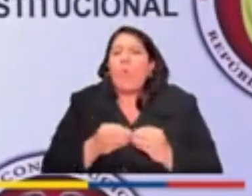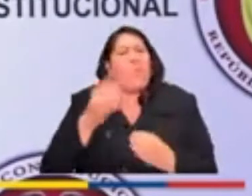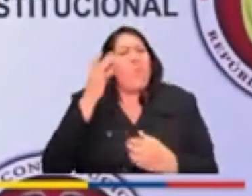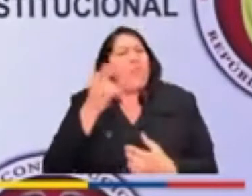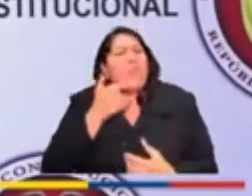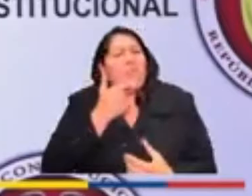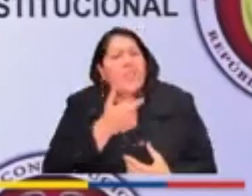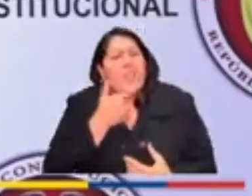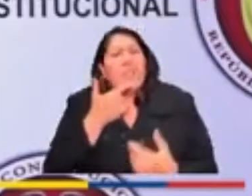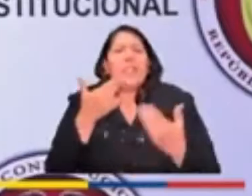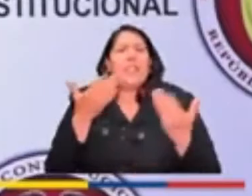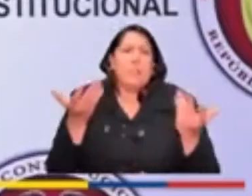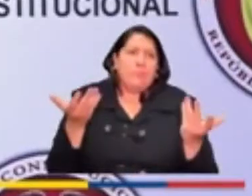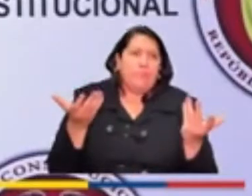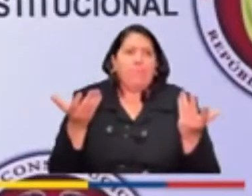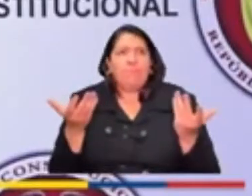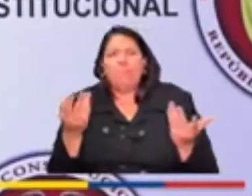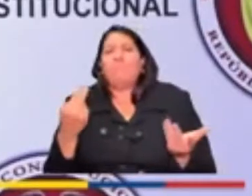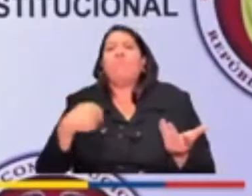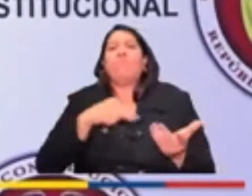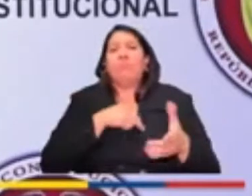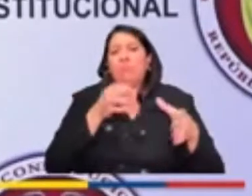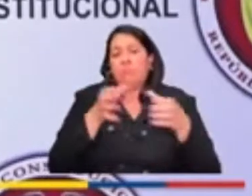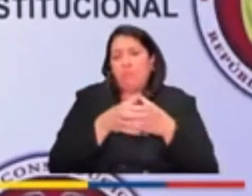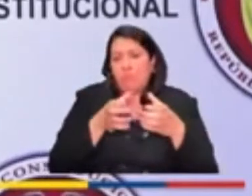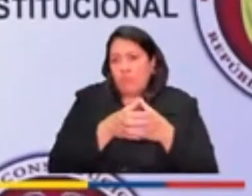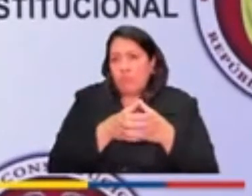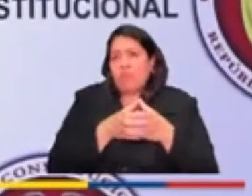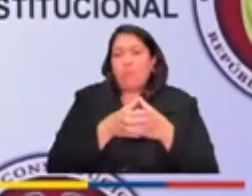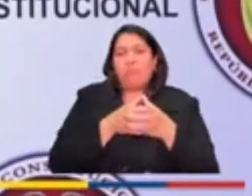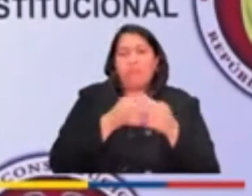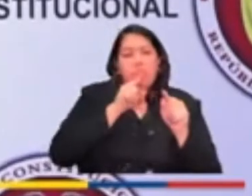decimos? Nosotros hemos agotado todas